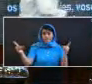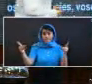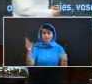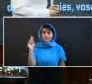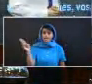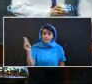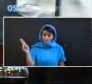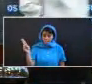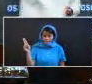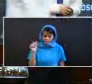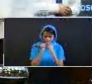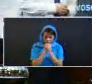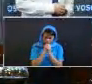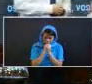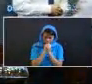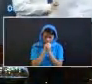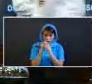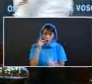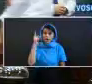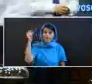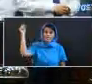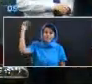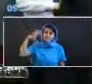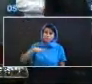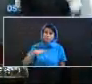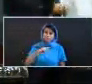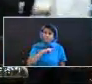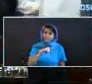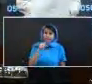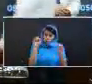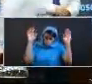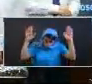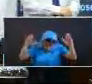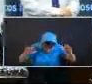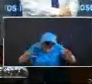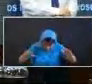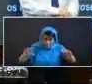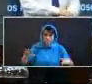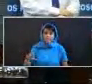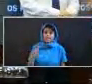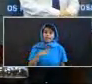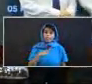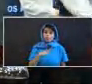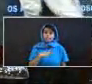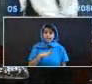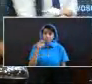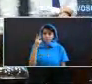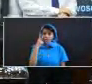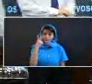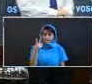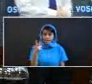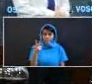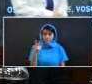Siempre te pido, Señor, y le decimos a los que adoran, que debemos de discernir cuál es el